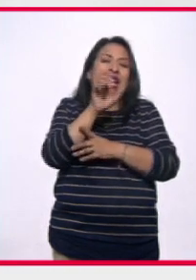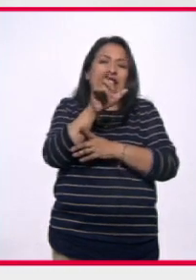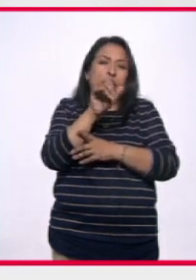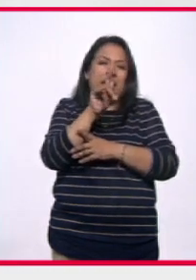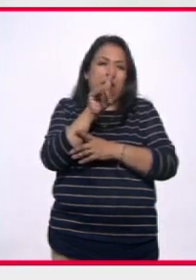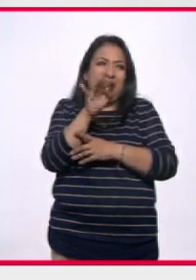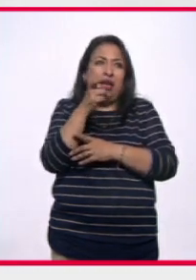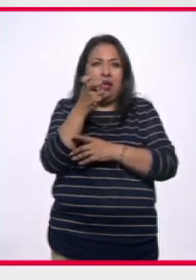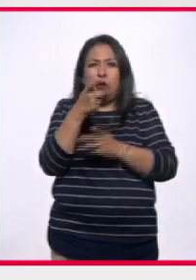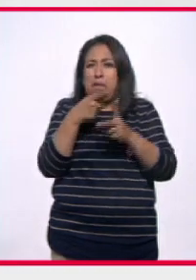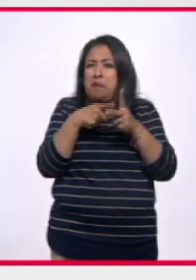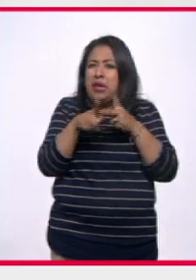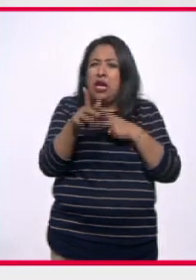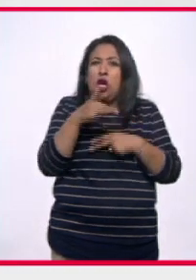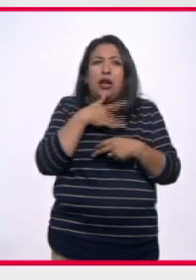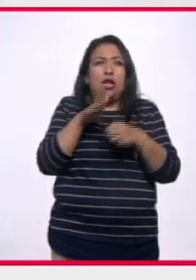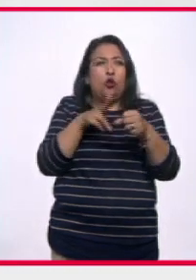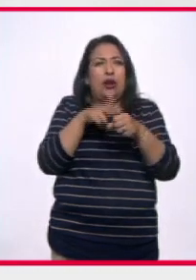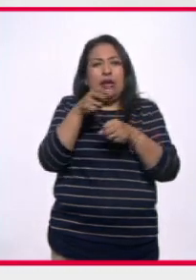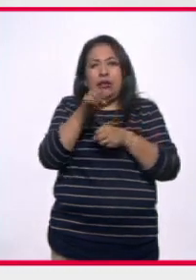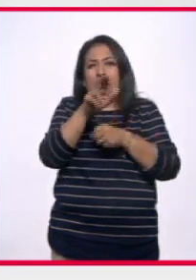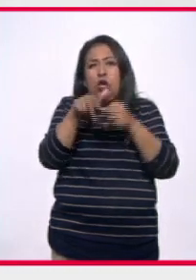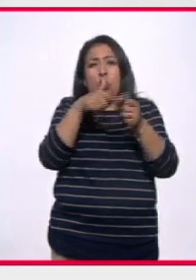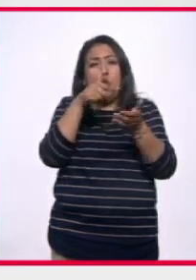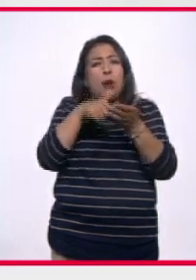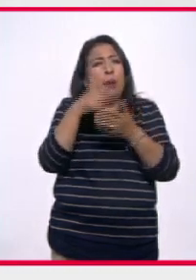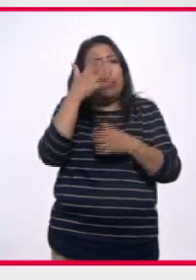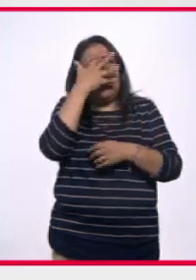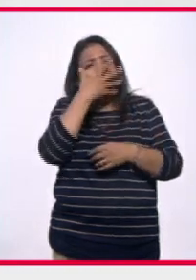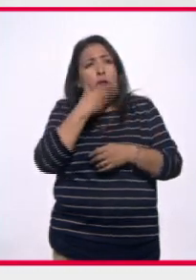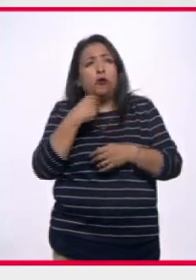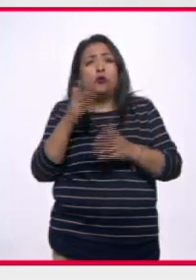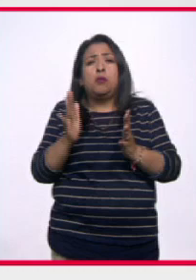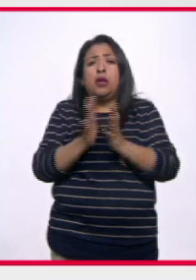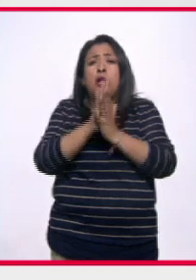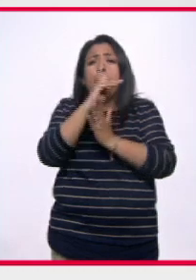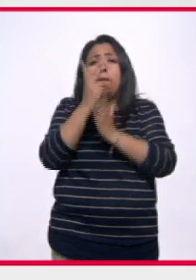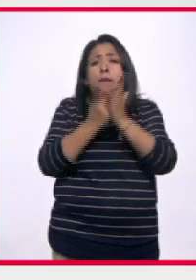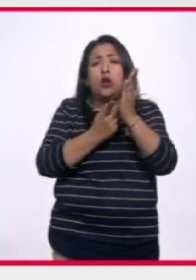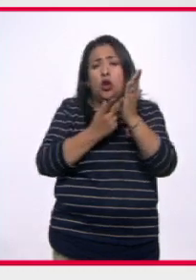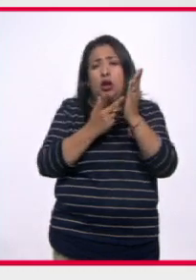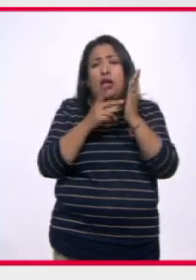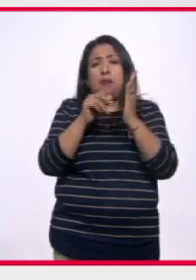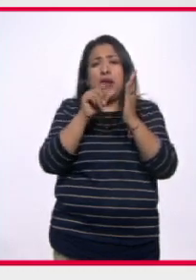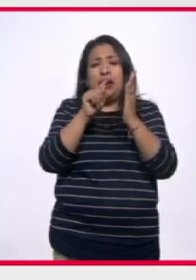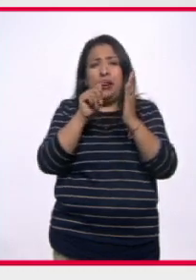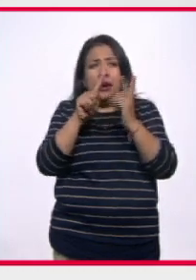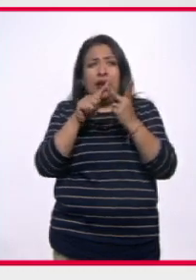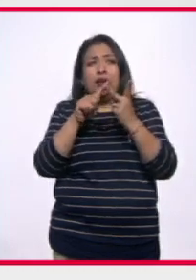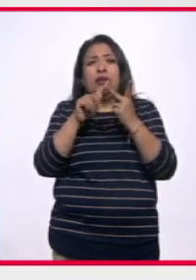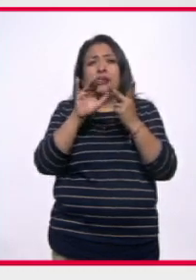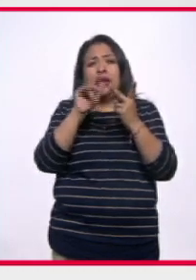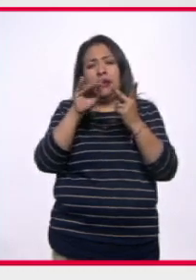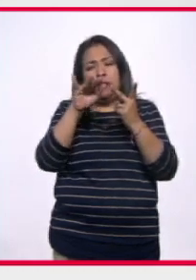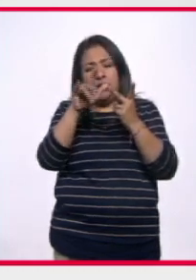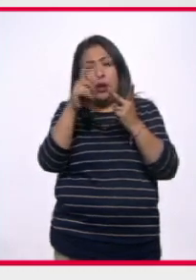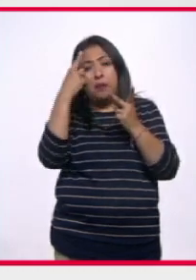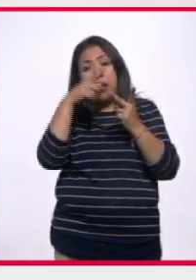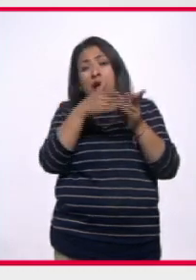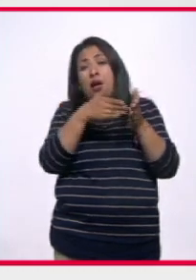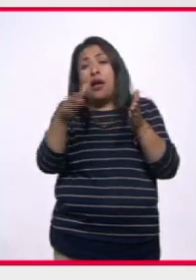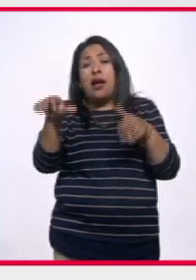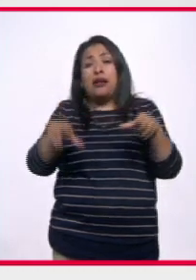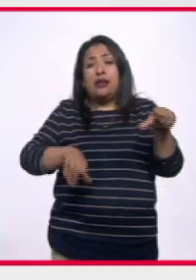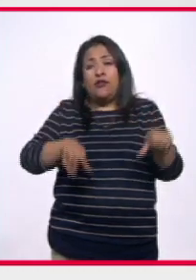origen y es el corazón y la naturaleza de este lugar maravilloso vamos a colaborar con el programa act y con la cátedra max aub para hacer un ciclo